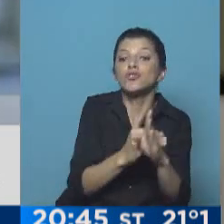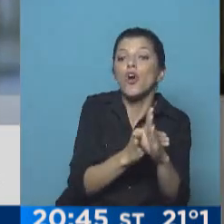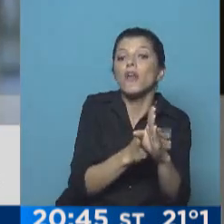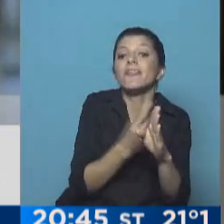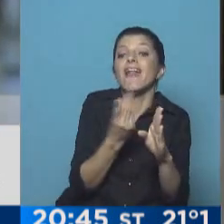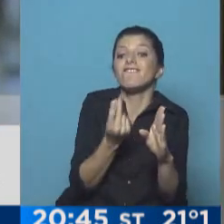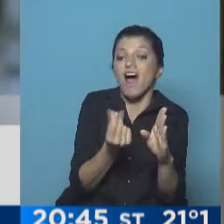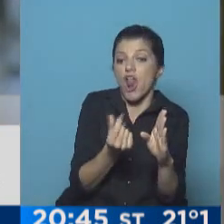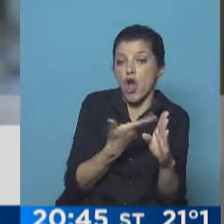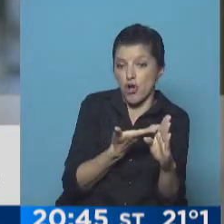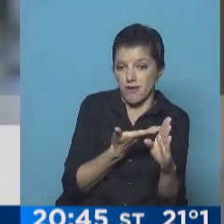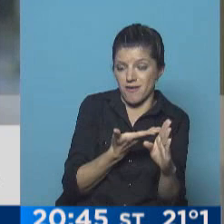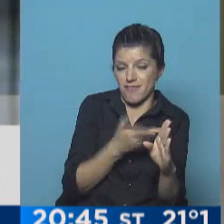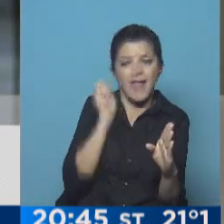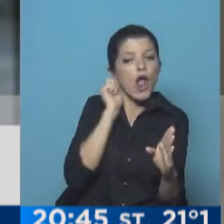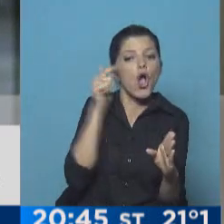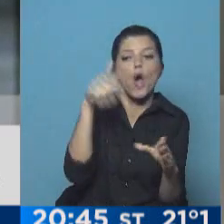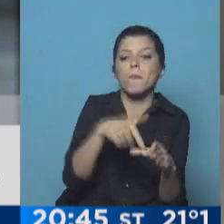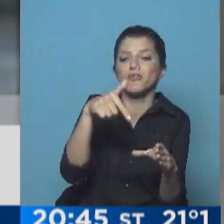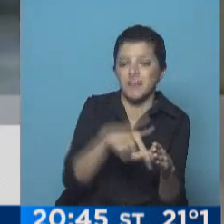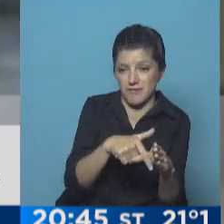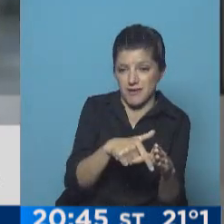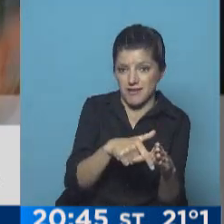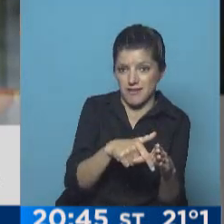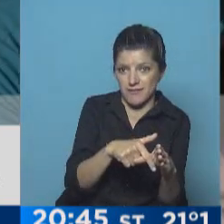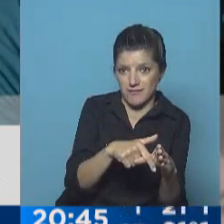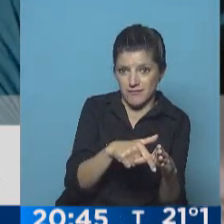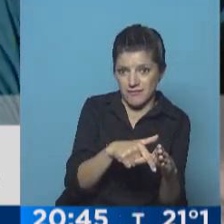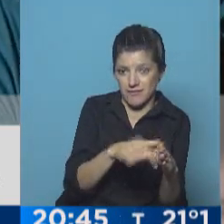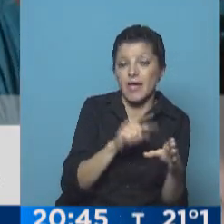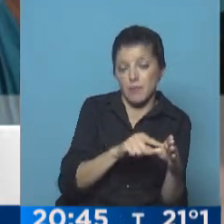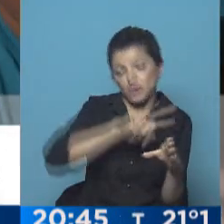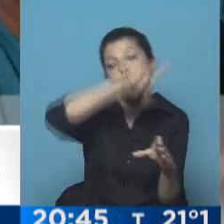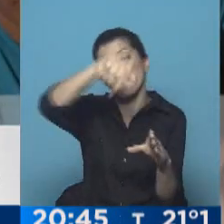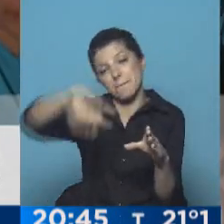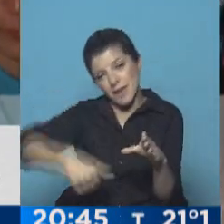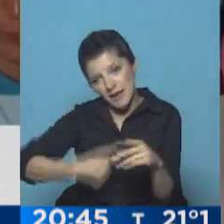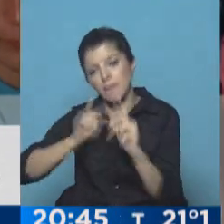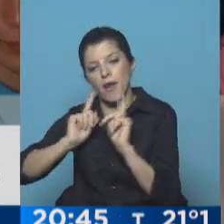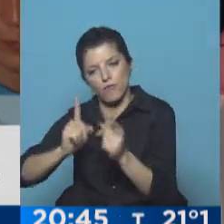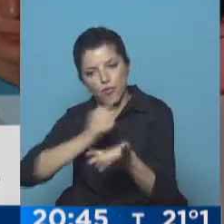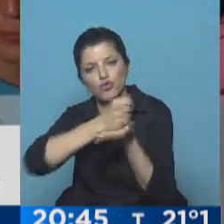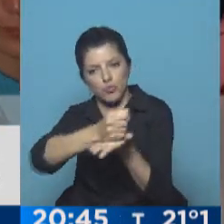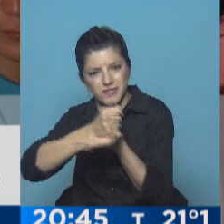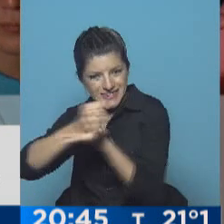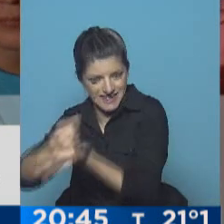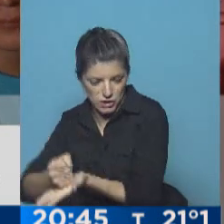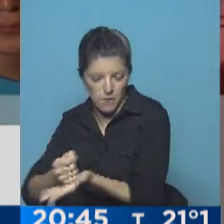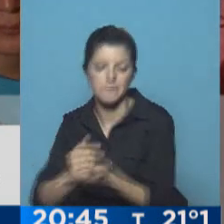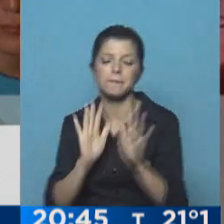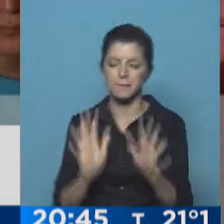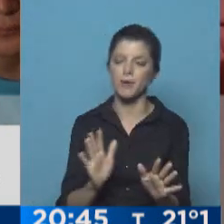precio del combus es lo que nos demanda el sostenimiento para los subsidios pero lo